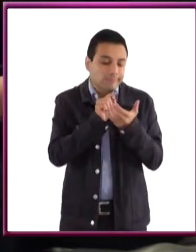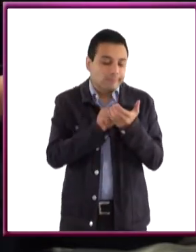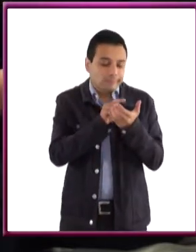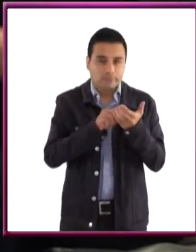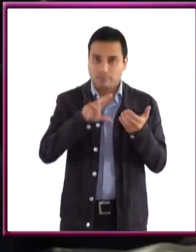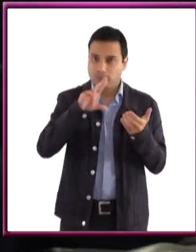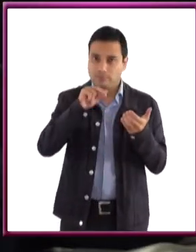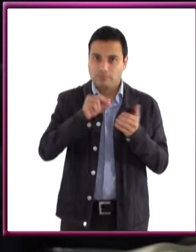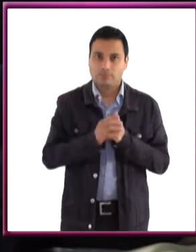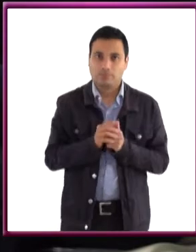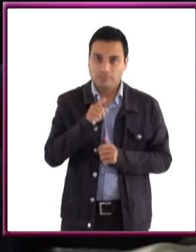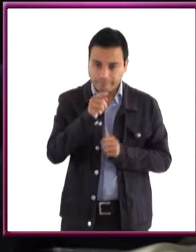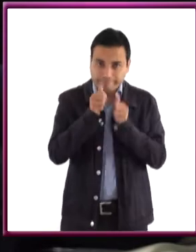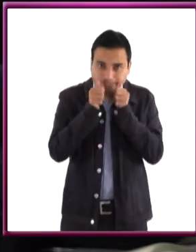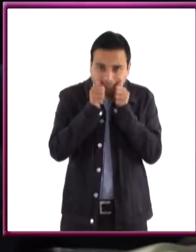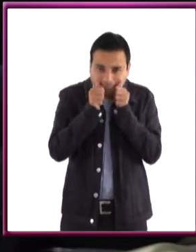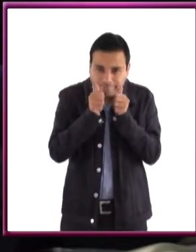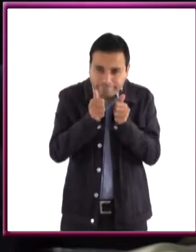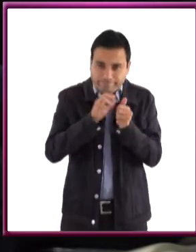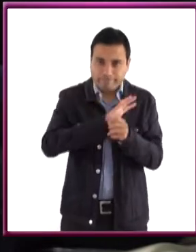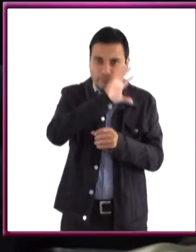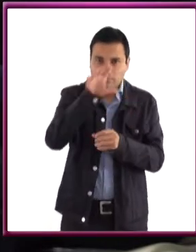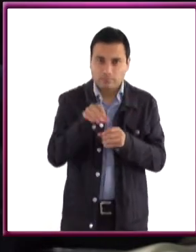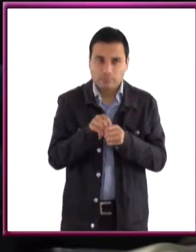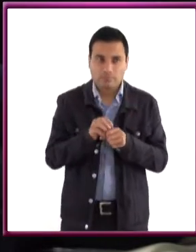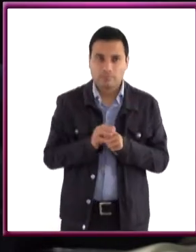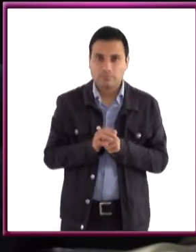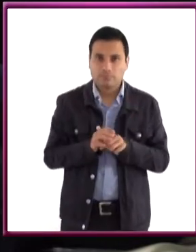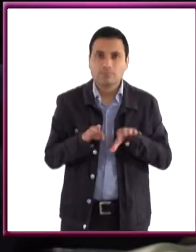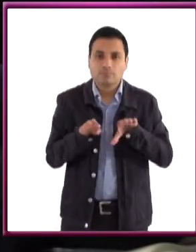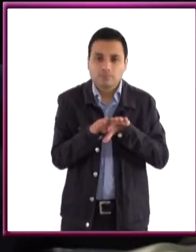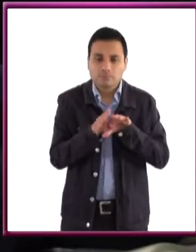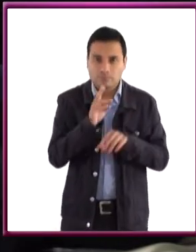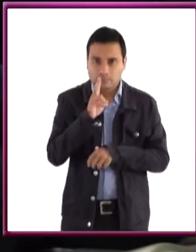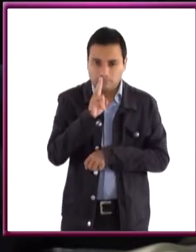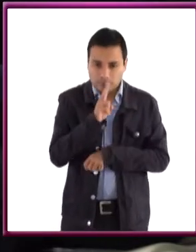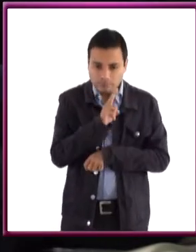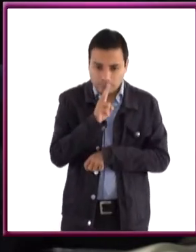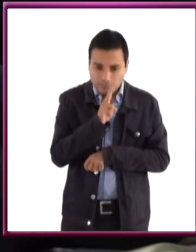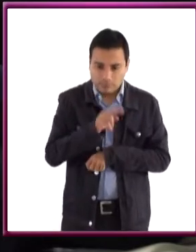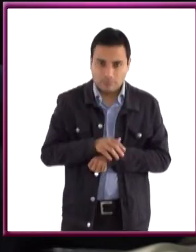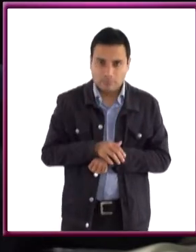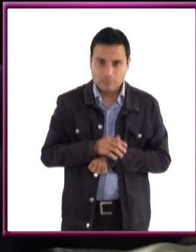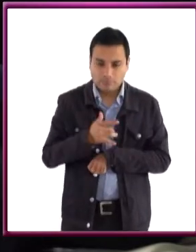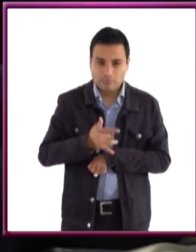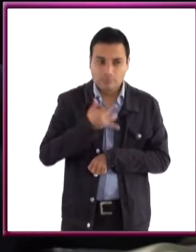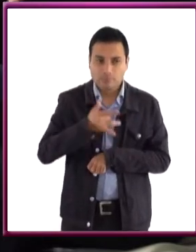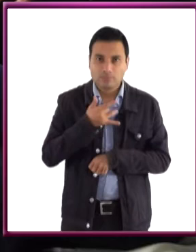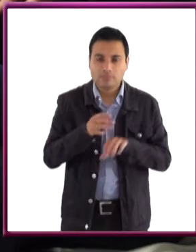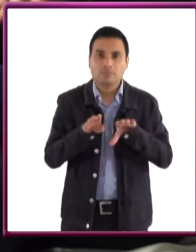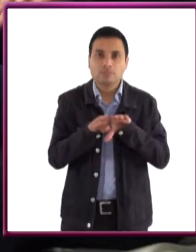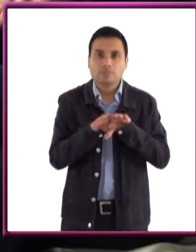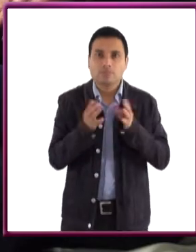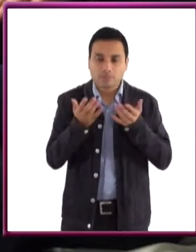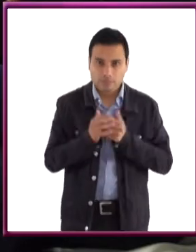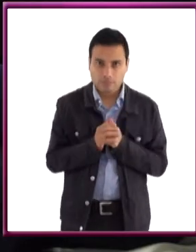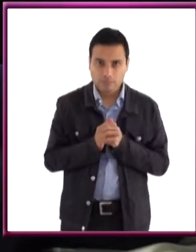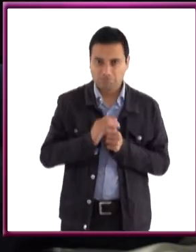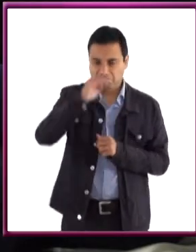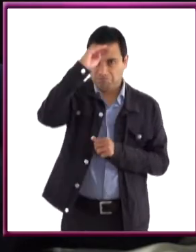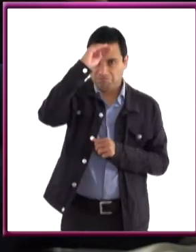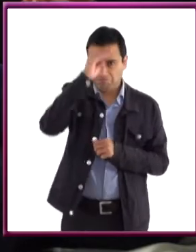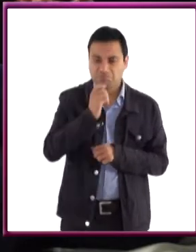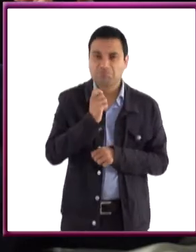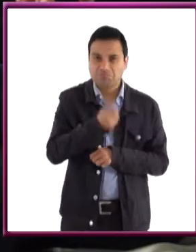¿no? Traten de practicar atención plena. Ubiquen cómo está mi respiración, qué estoy sintiendo en este momento, qué